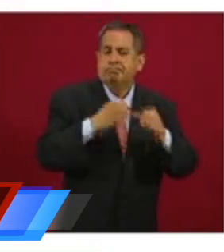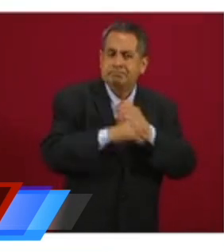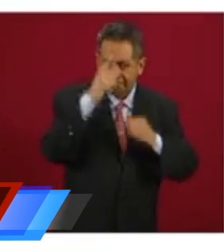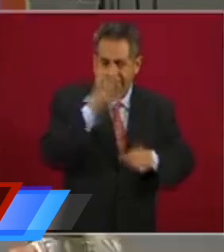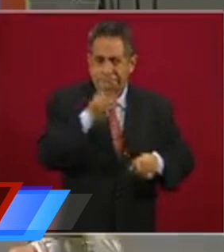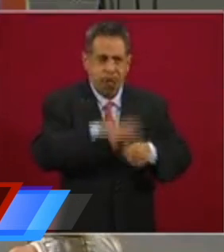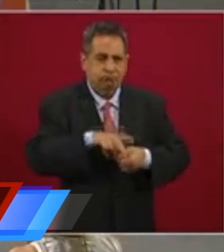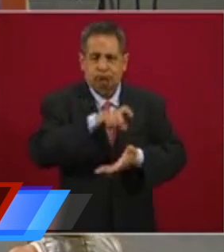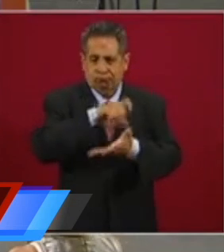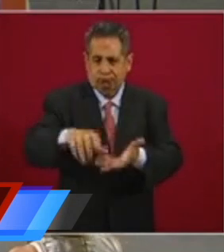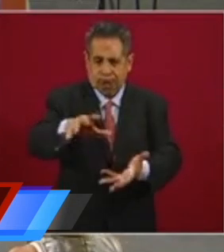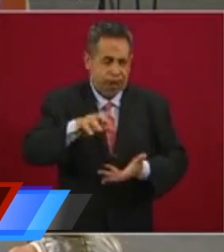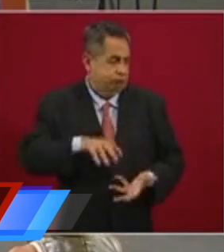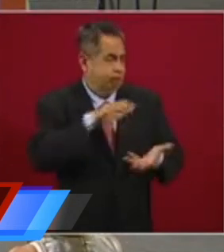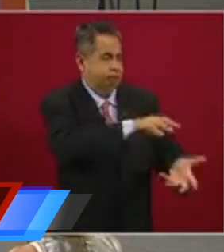vendido